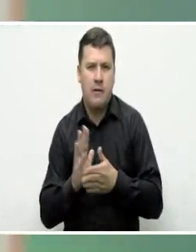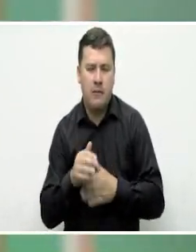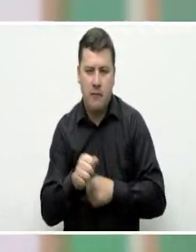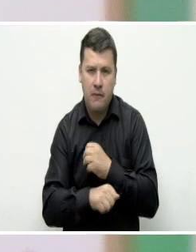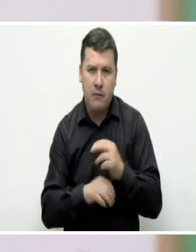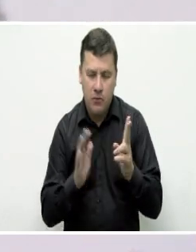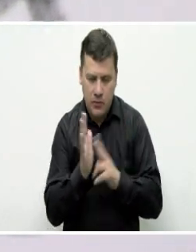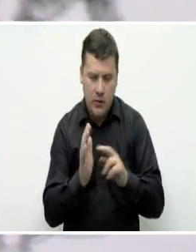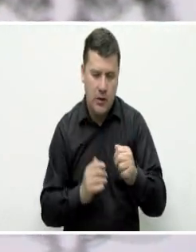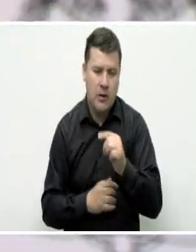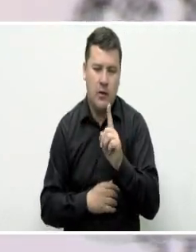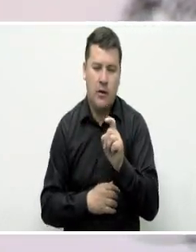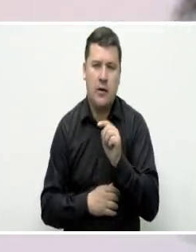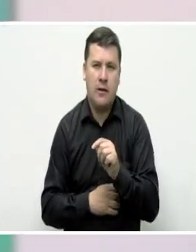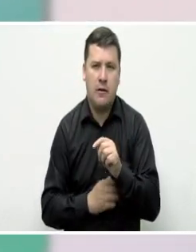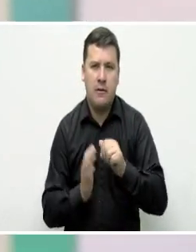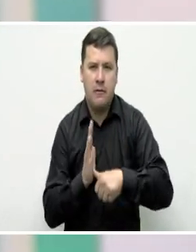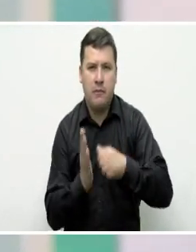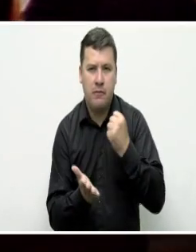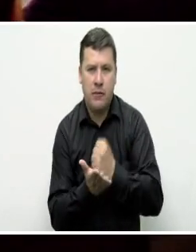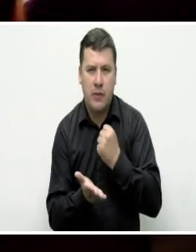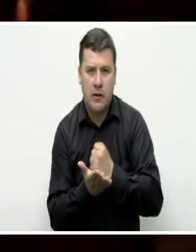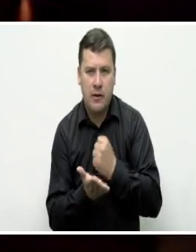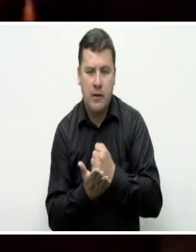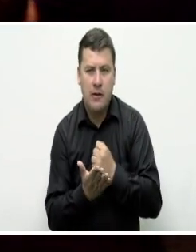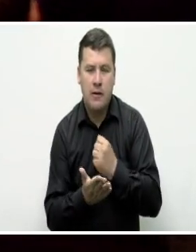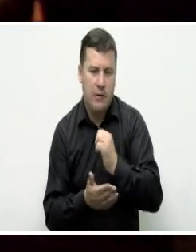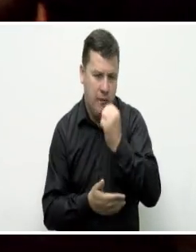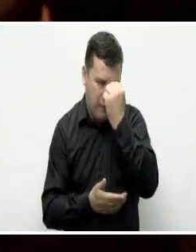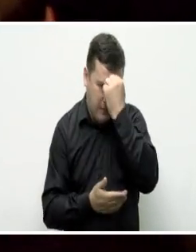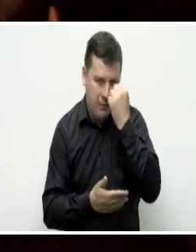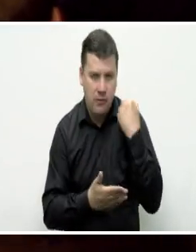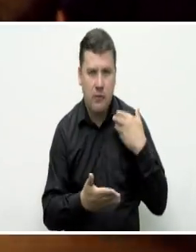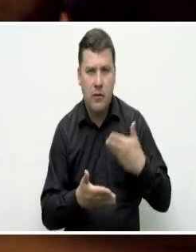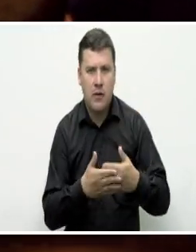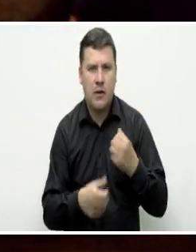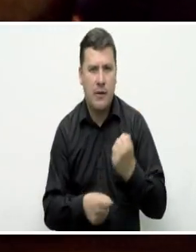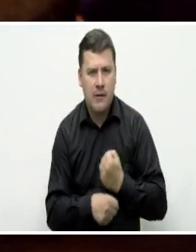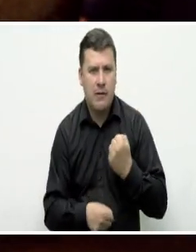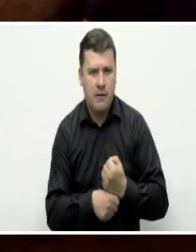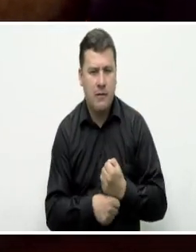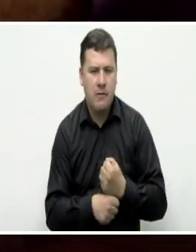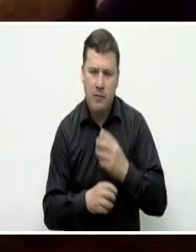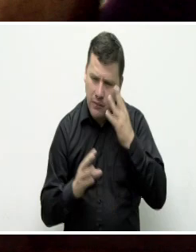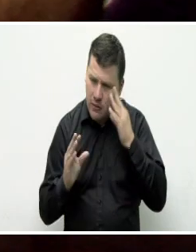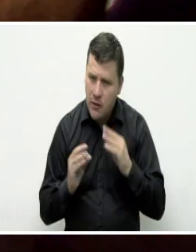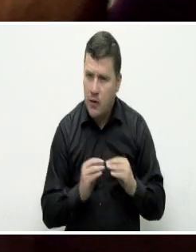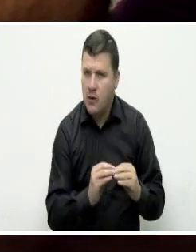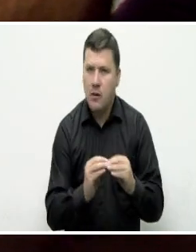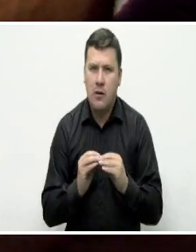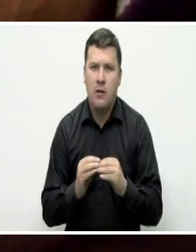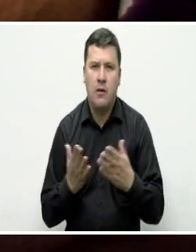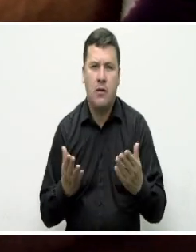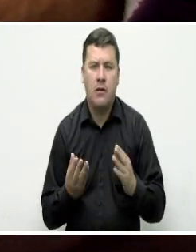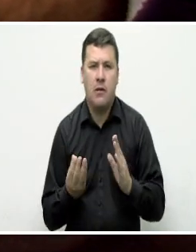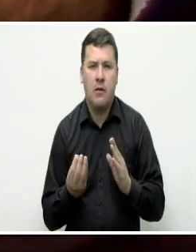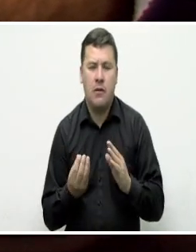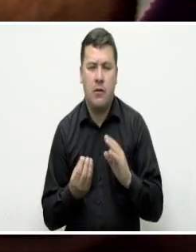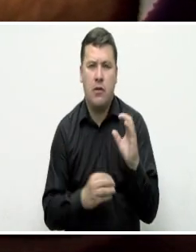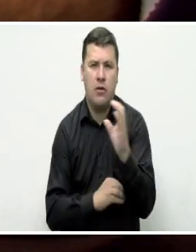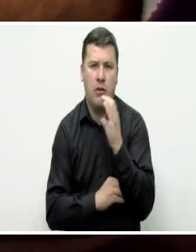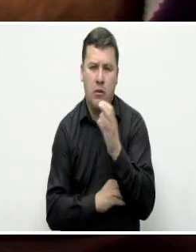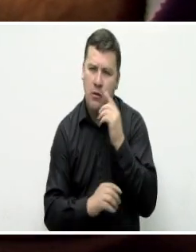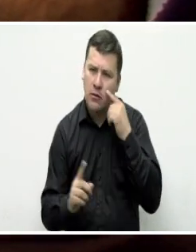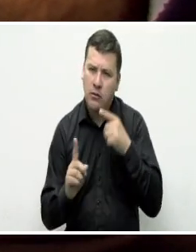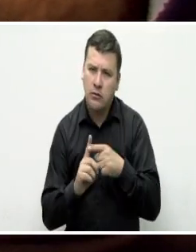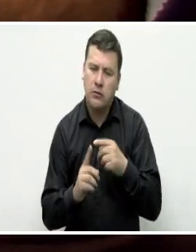año 2016, la Registraduría Nacional del Estado Civil viene trabajando articuladamente con Migración Colombia